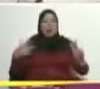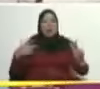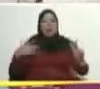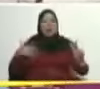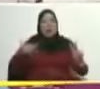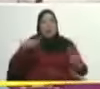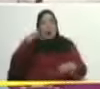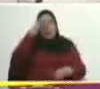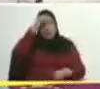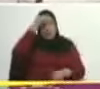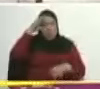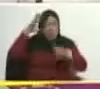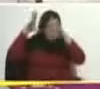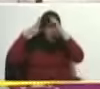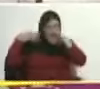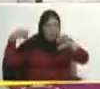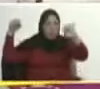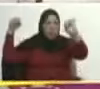diplomacia, creo en la palabra.